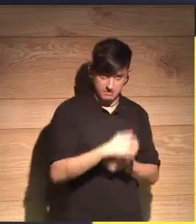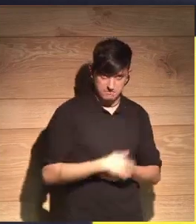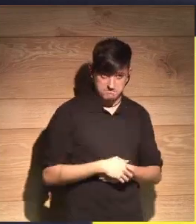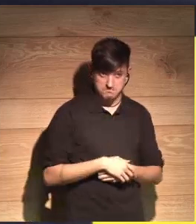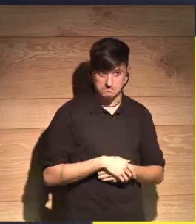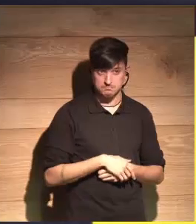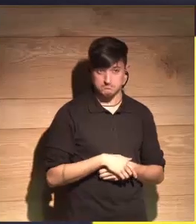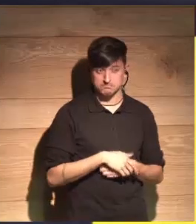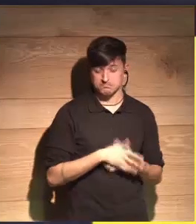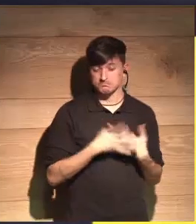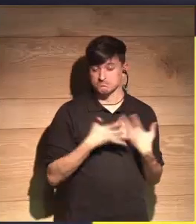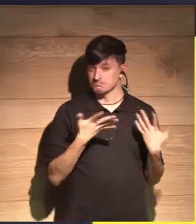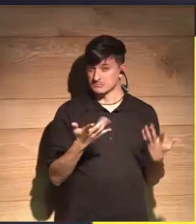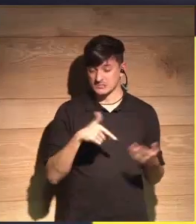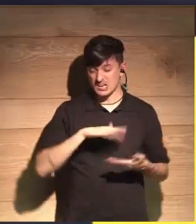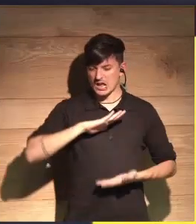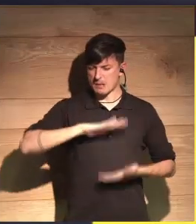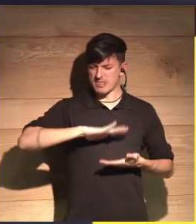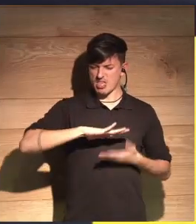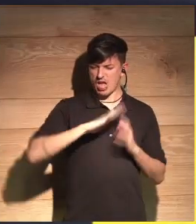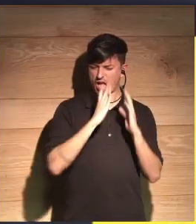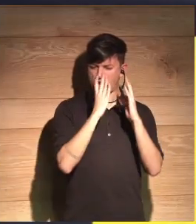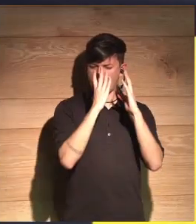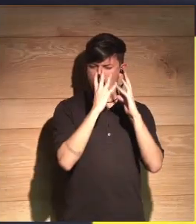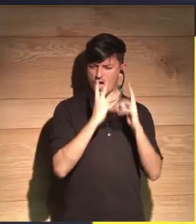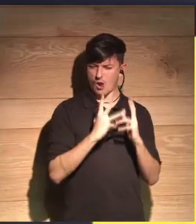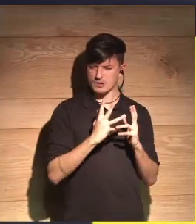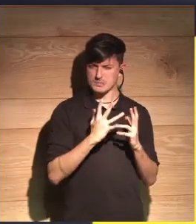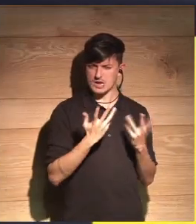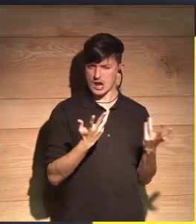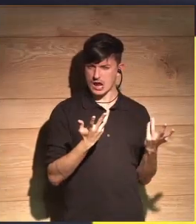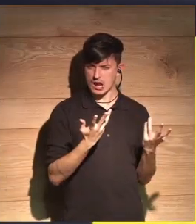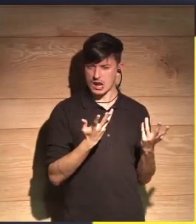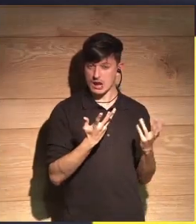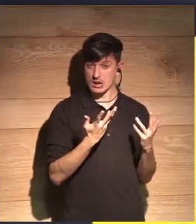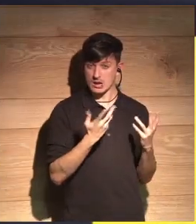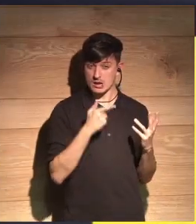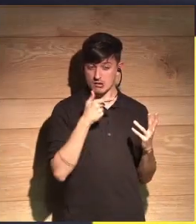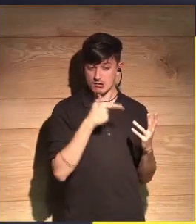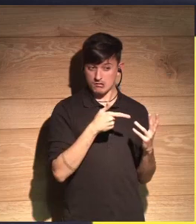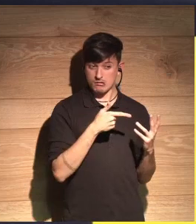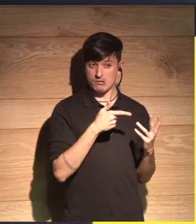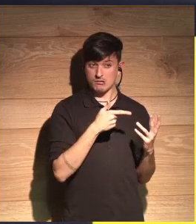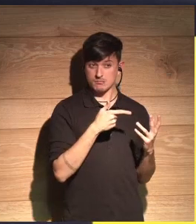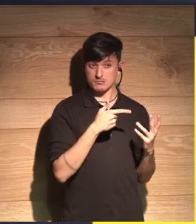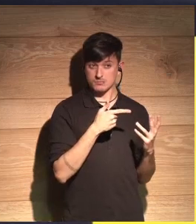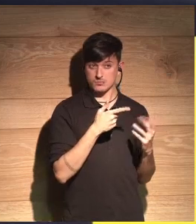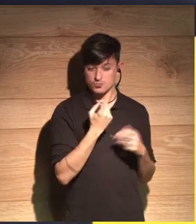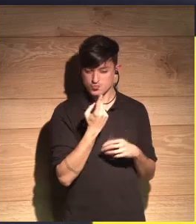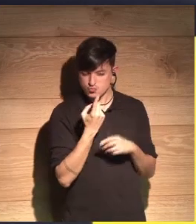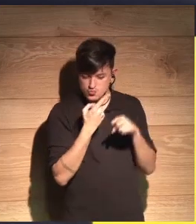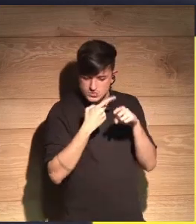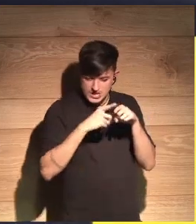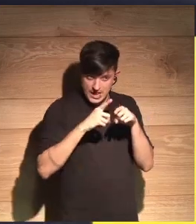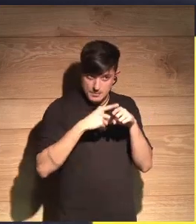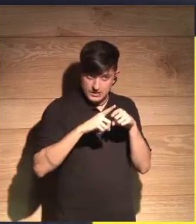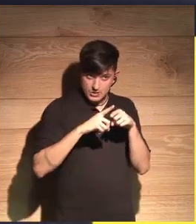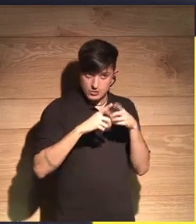esta es esta capacidad algorítmica ha llevado uno de los elementos